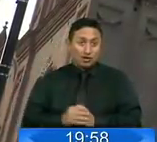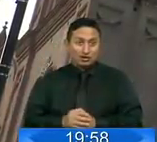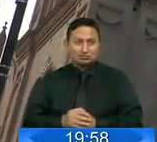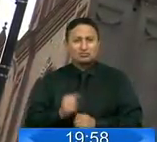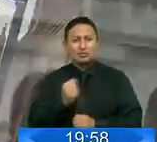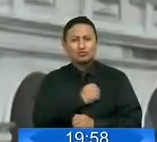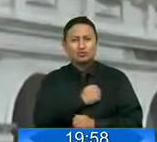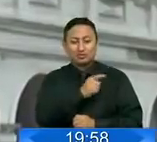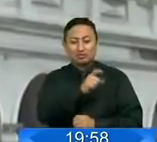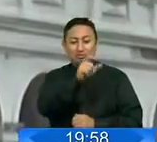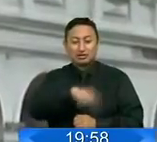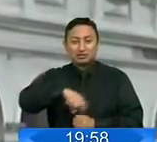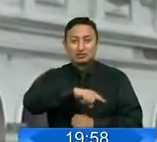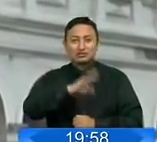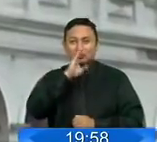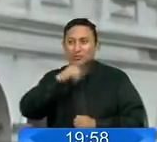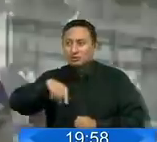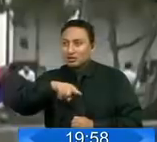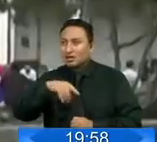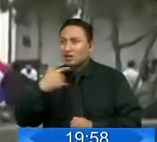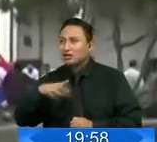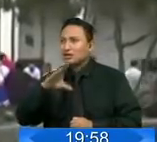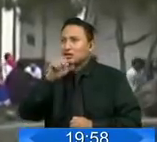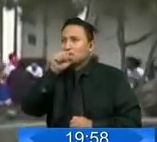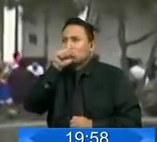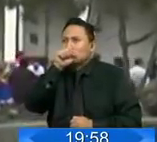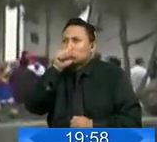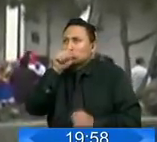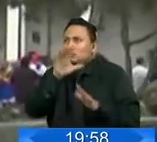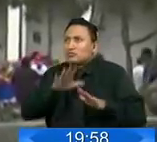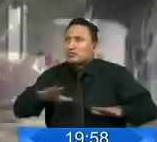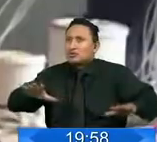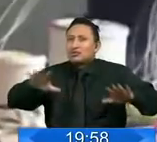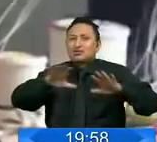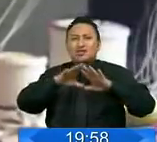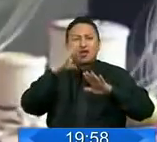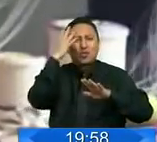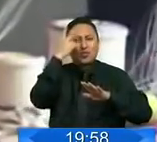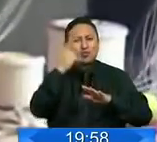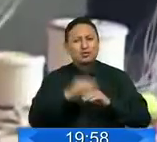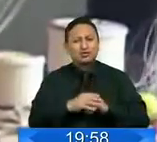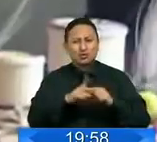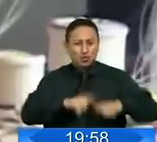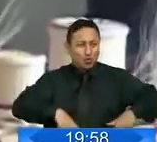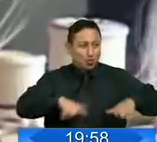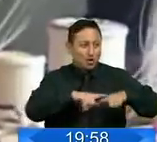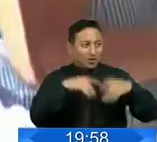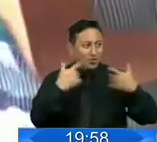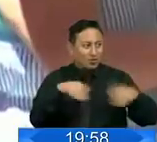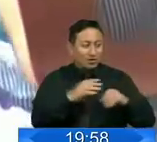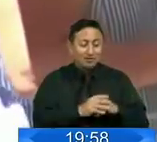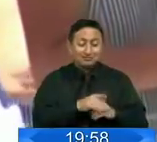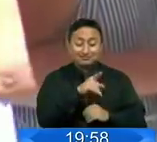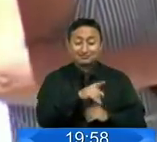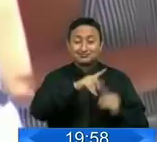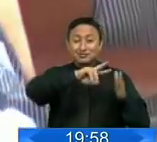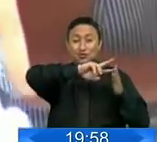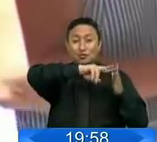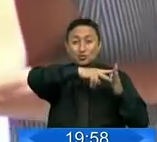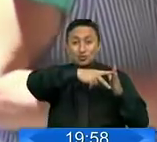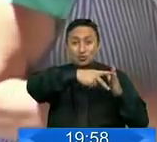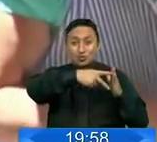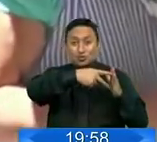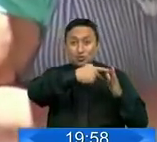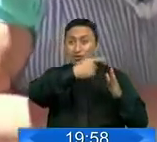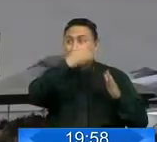propios y extraños se enamoran de una ciudad encantadora que despliega en su perímetro insólitos espacios en donde la arquitectura se integra al paisaje con su